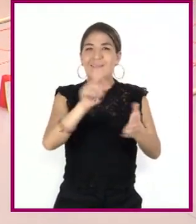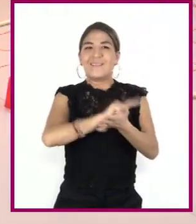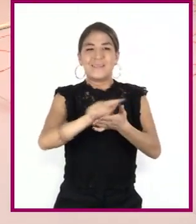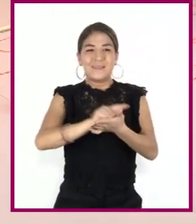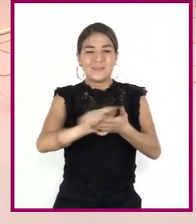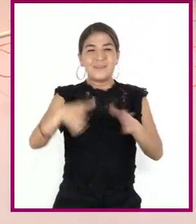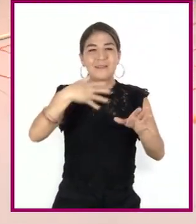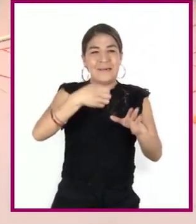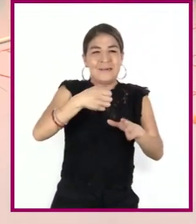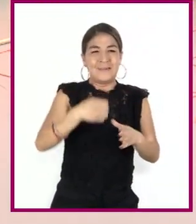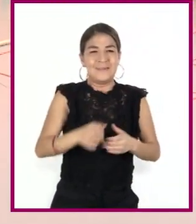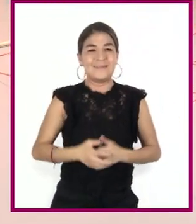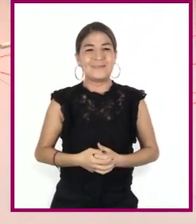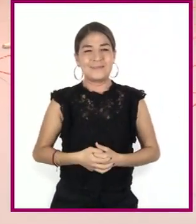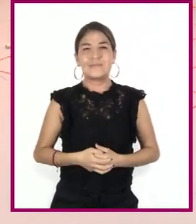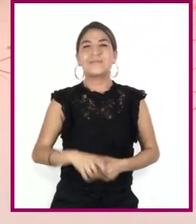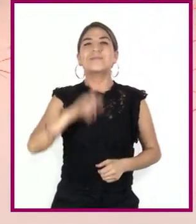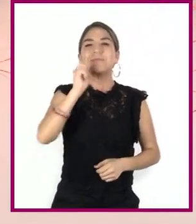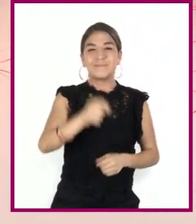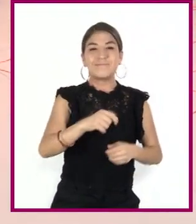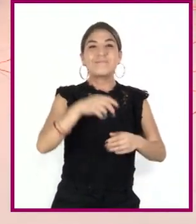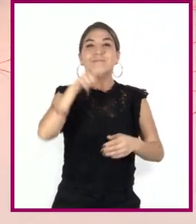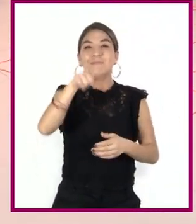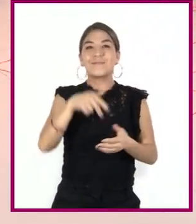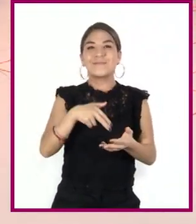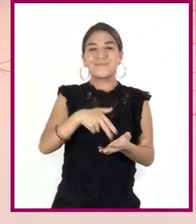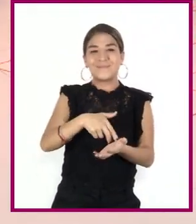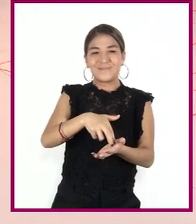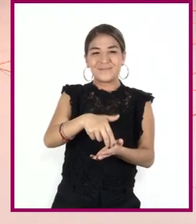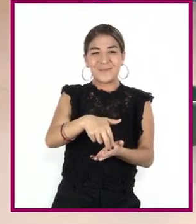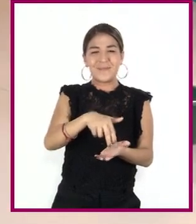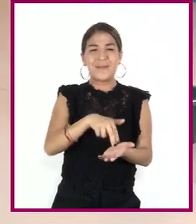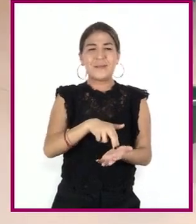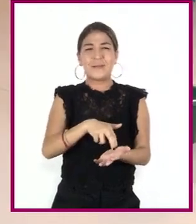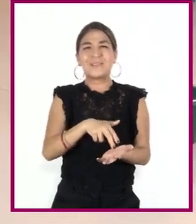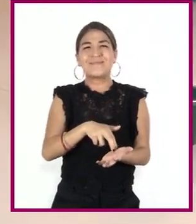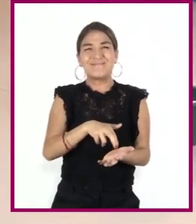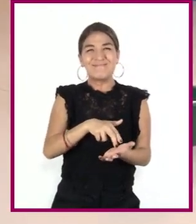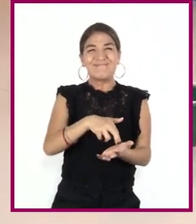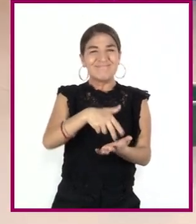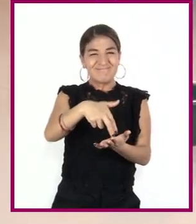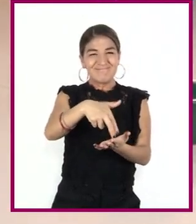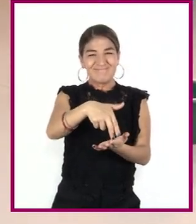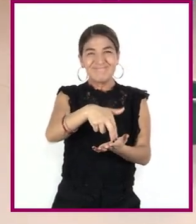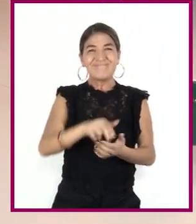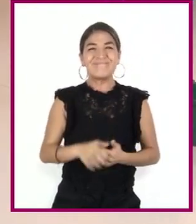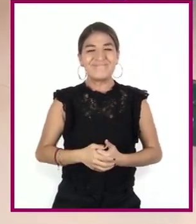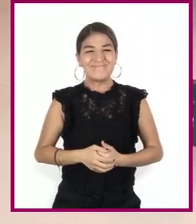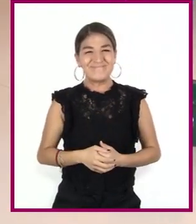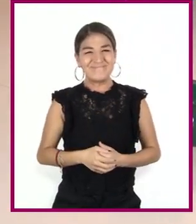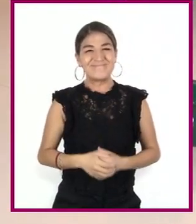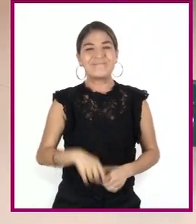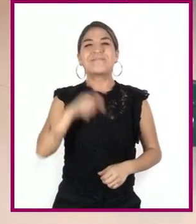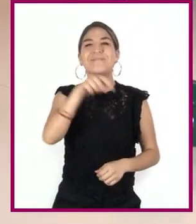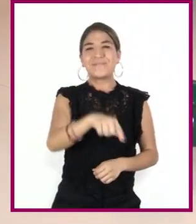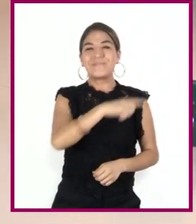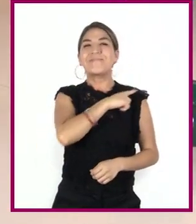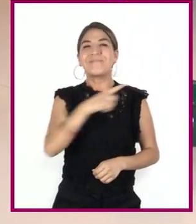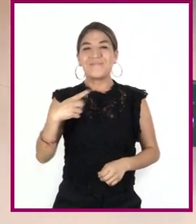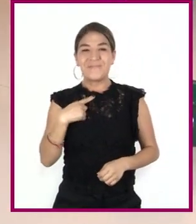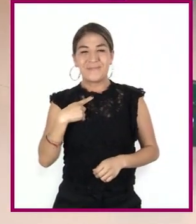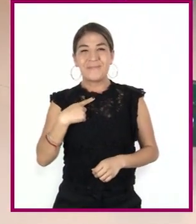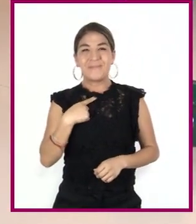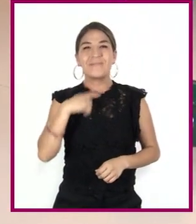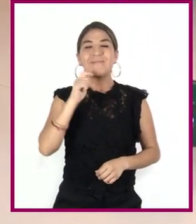están desinfectadas y vas a avanzar hacia la base 1 con saltos. Solamente vamos a hacer los saltos.